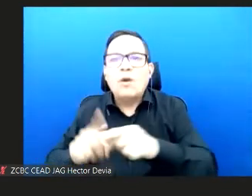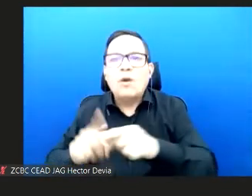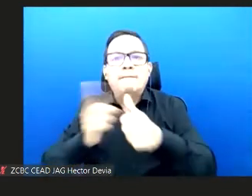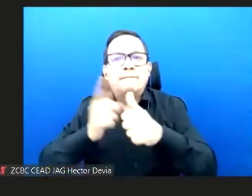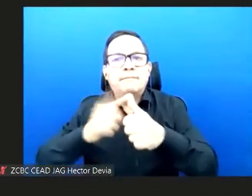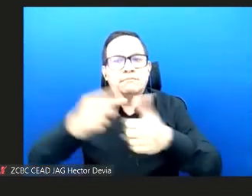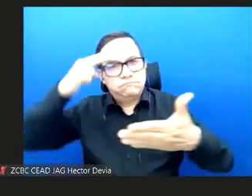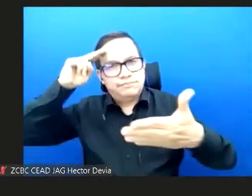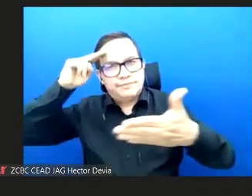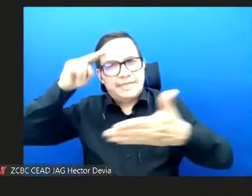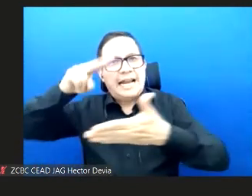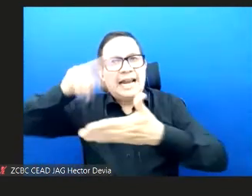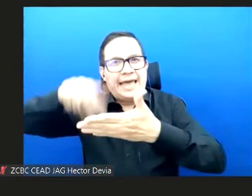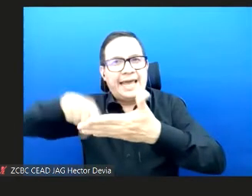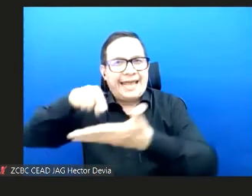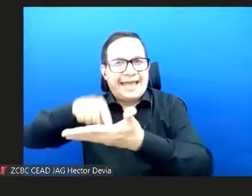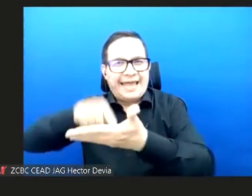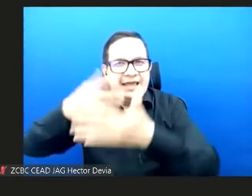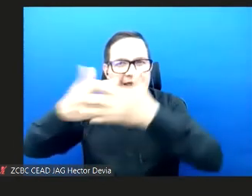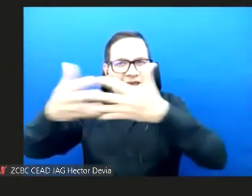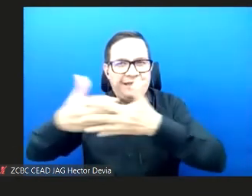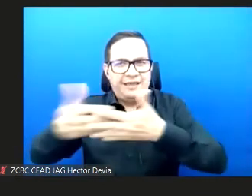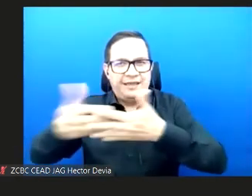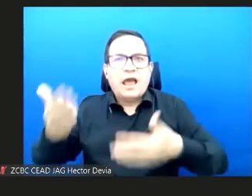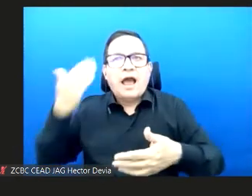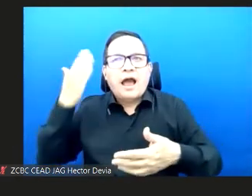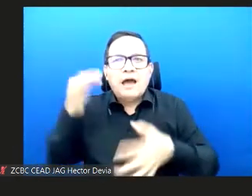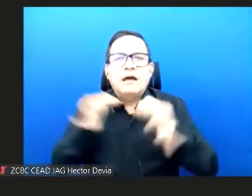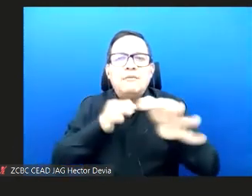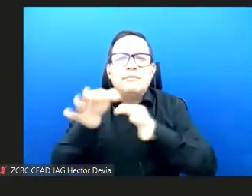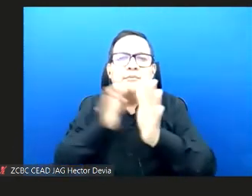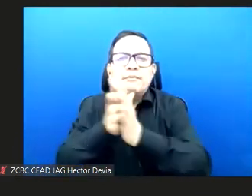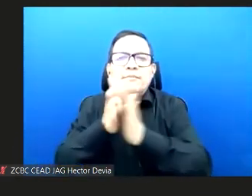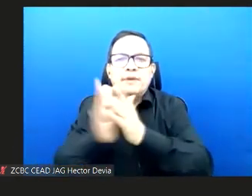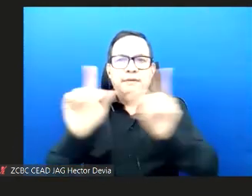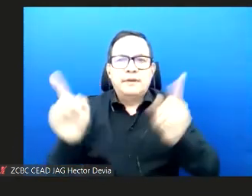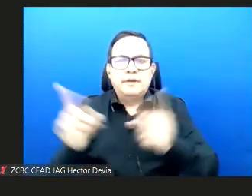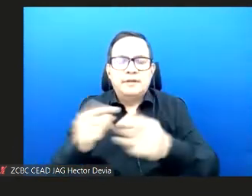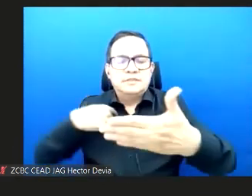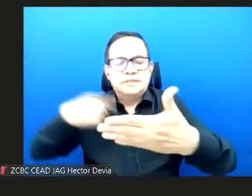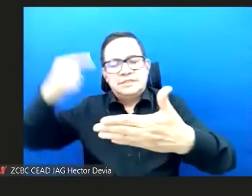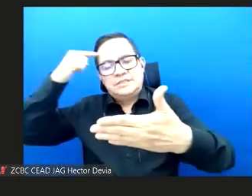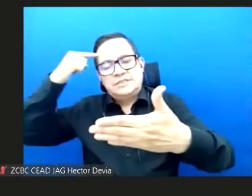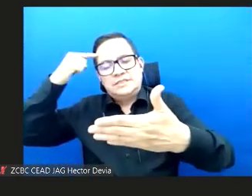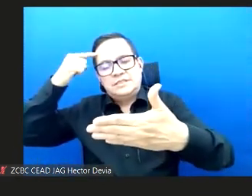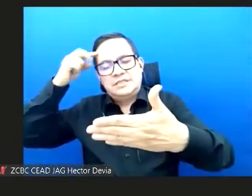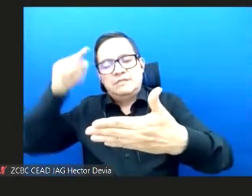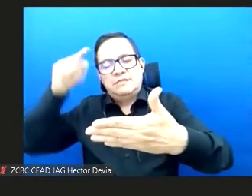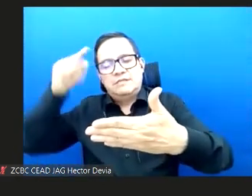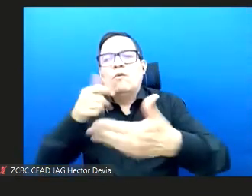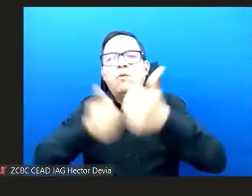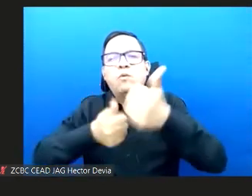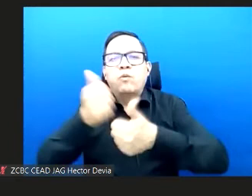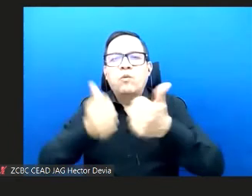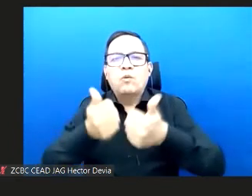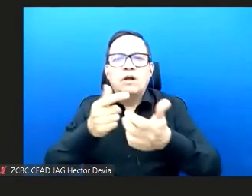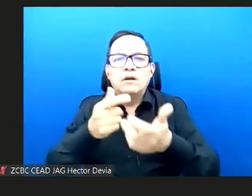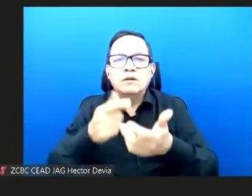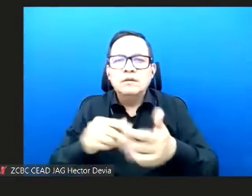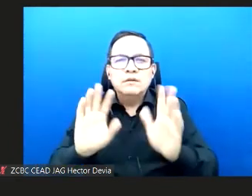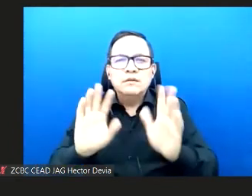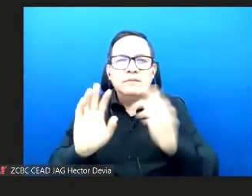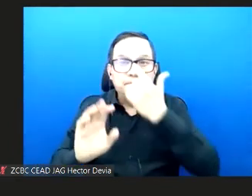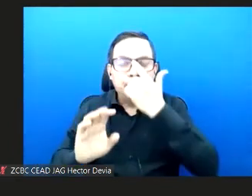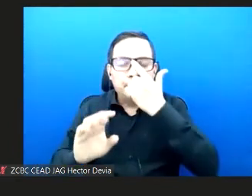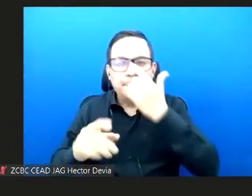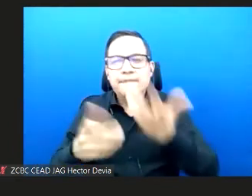eso. Es decir, lo que hicimos ahorita fue simplemente mirar cuáles eran las operaciones que teníamos, pero no hemos